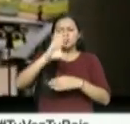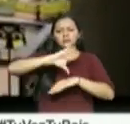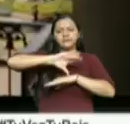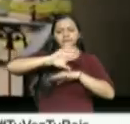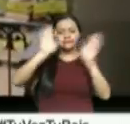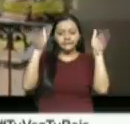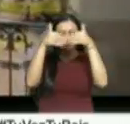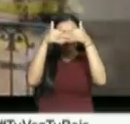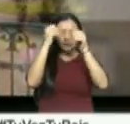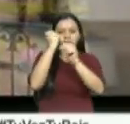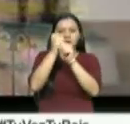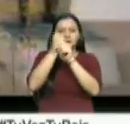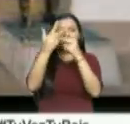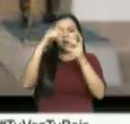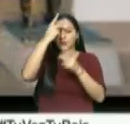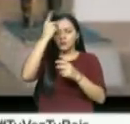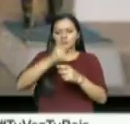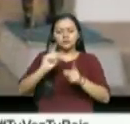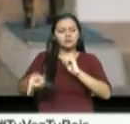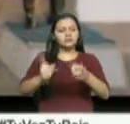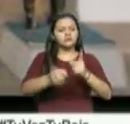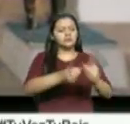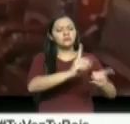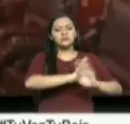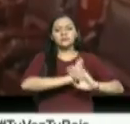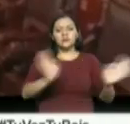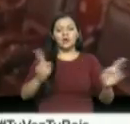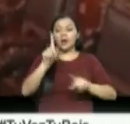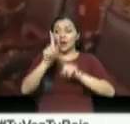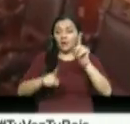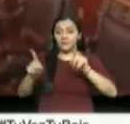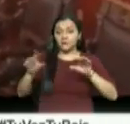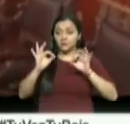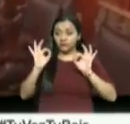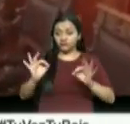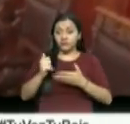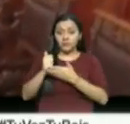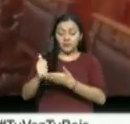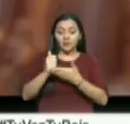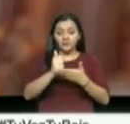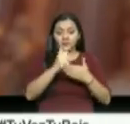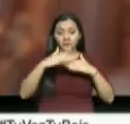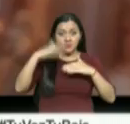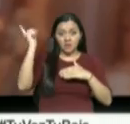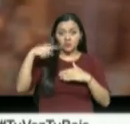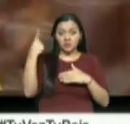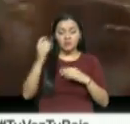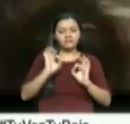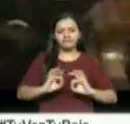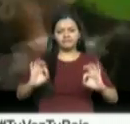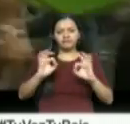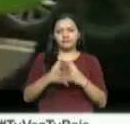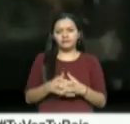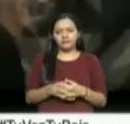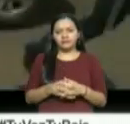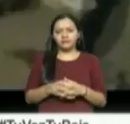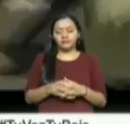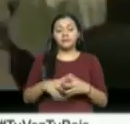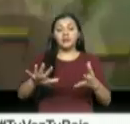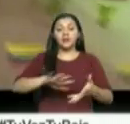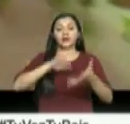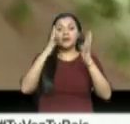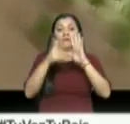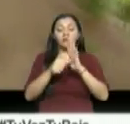la capital y tomaban decisiones que muchas veces no beneficiaban a las grandes mayorías. La